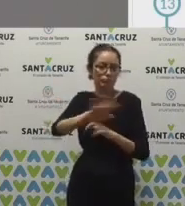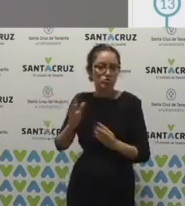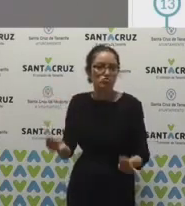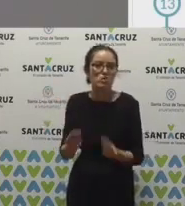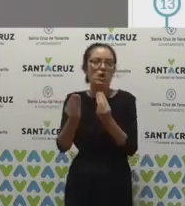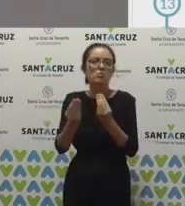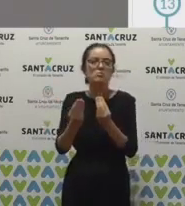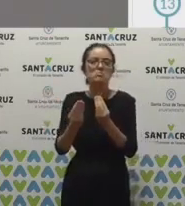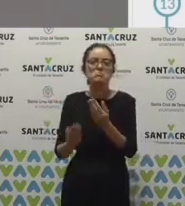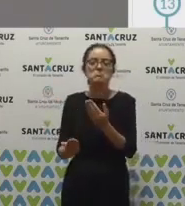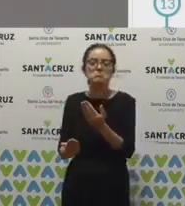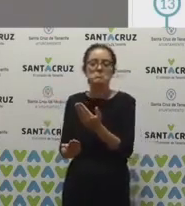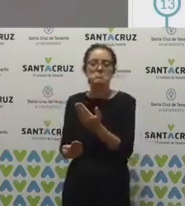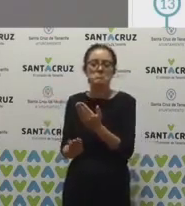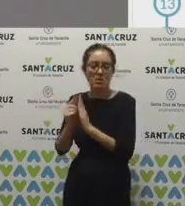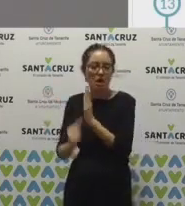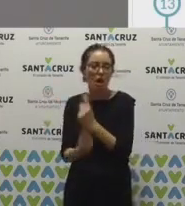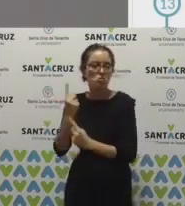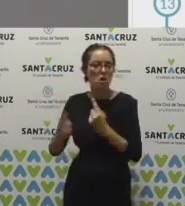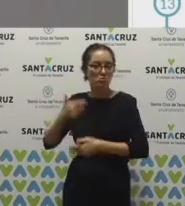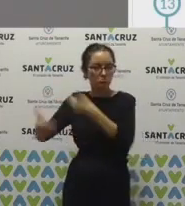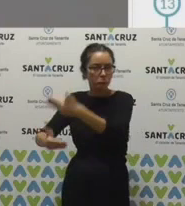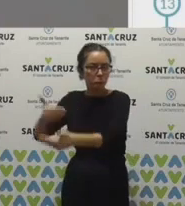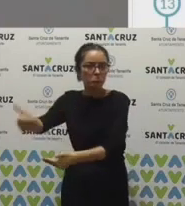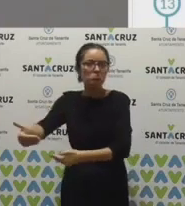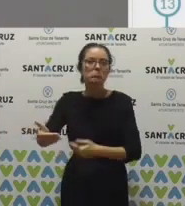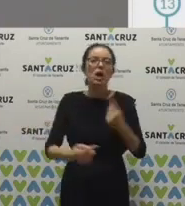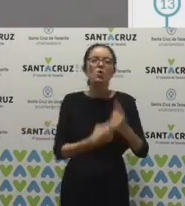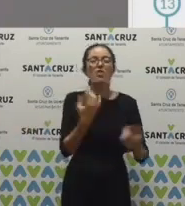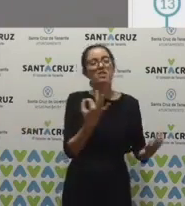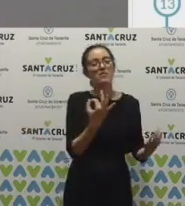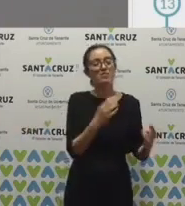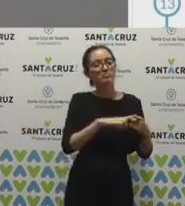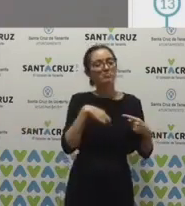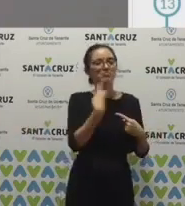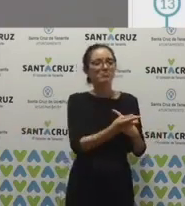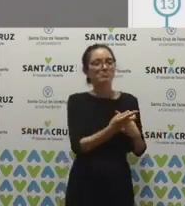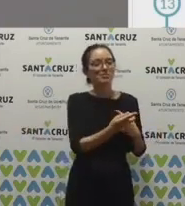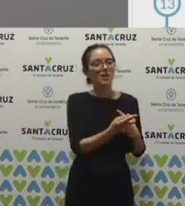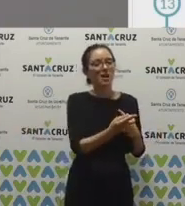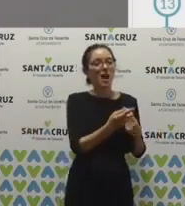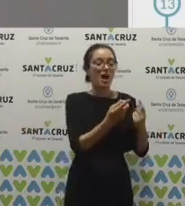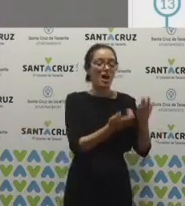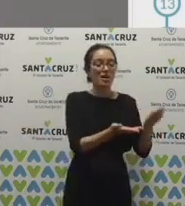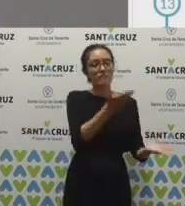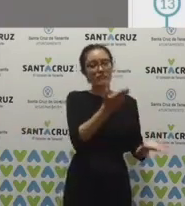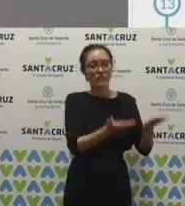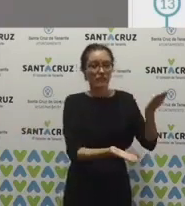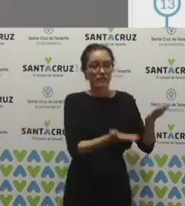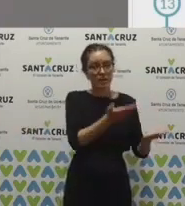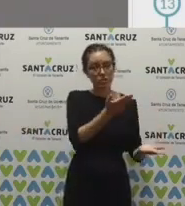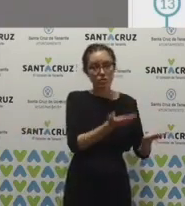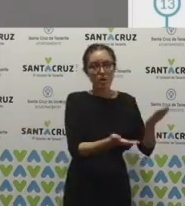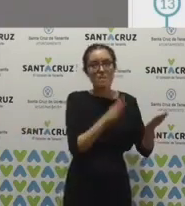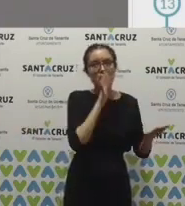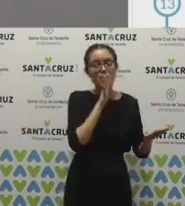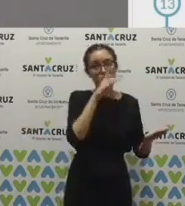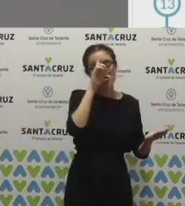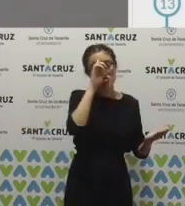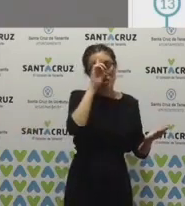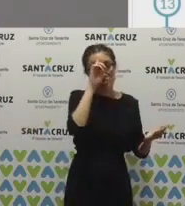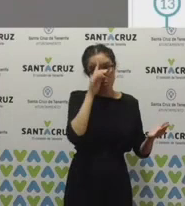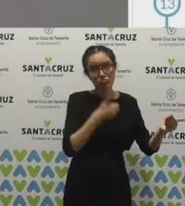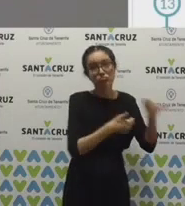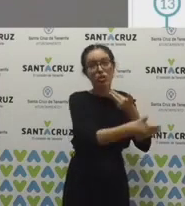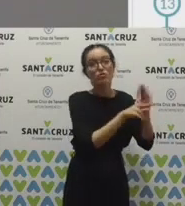ya están en marcha otras que entendemos que se merecerían a analizar sus defectos pues aún no tenemos estamos pendientes de saber con qué recursos contaremos los